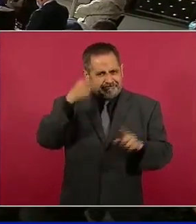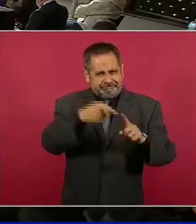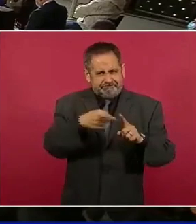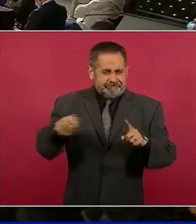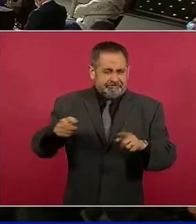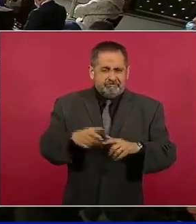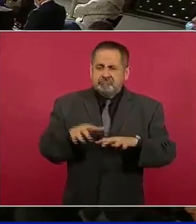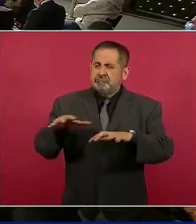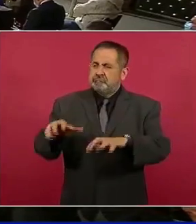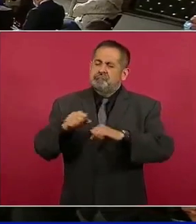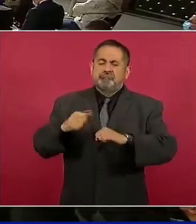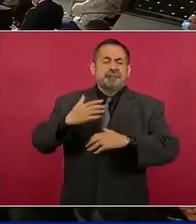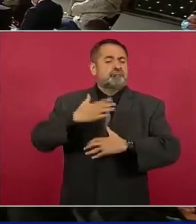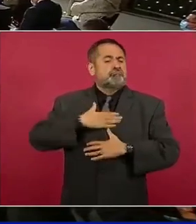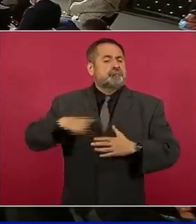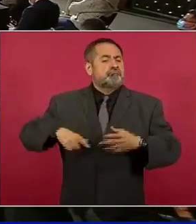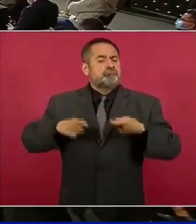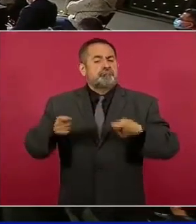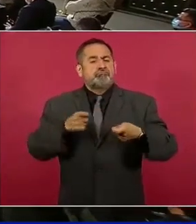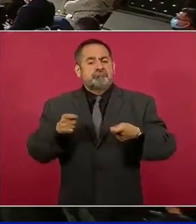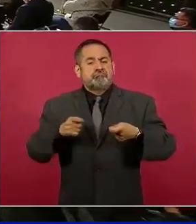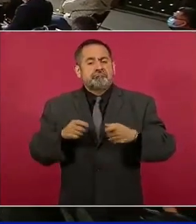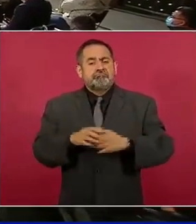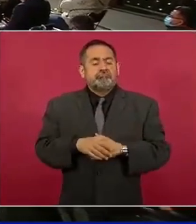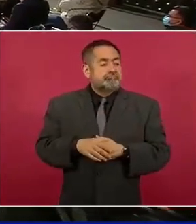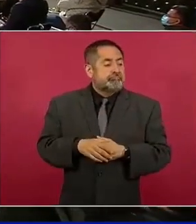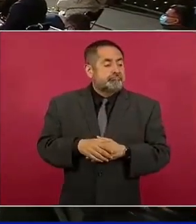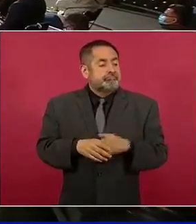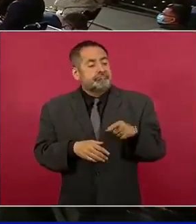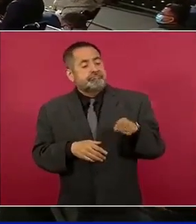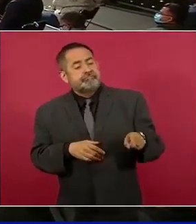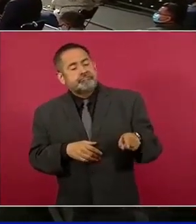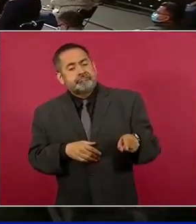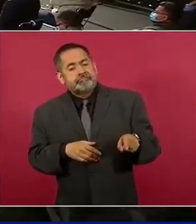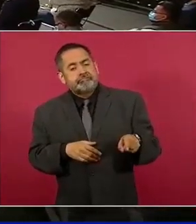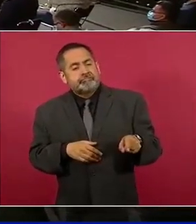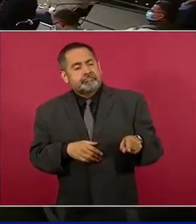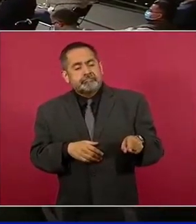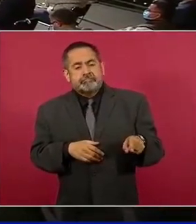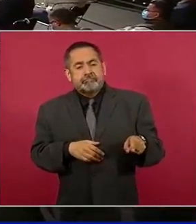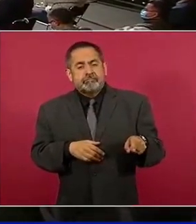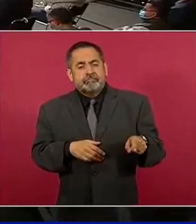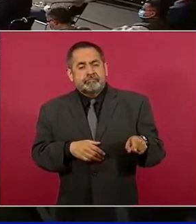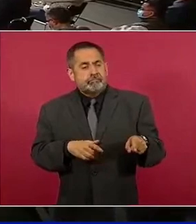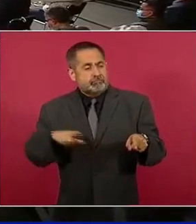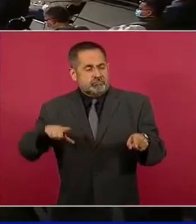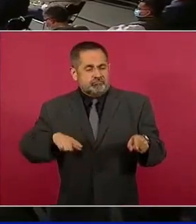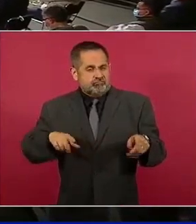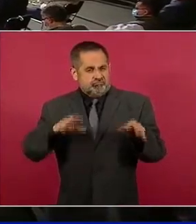Toma el poder y manda al exilio al gobierno legal,